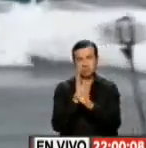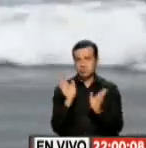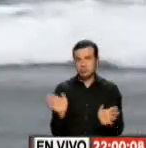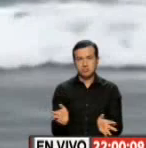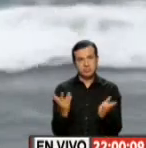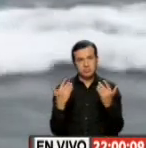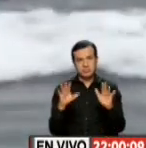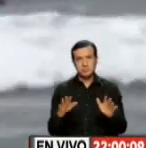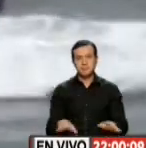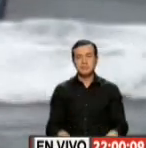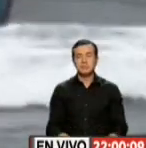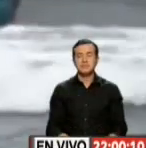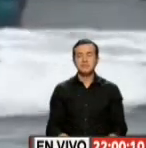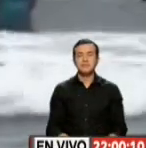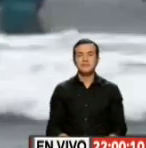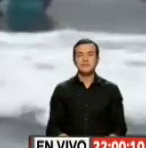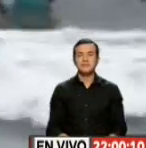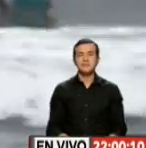hábitat.